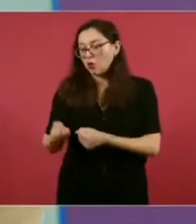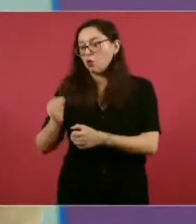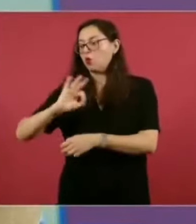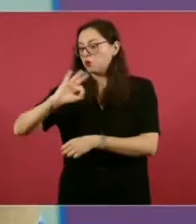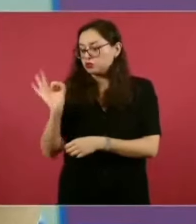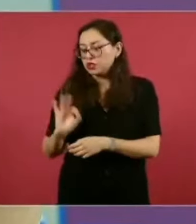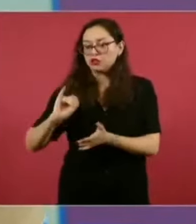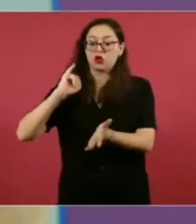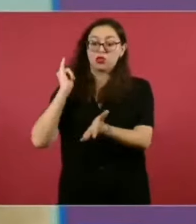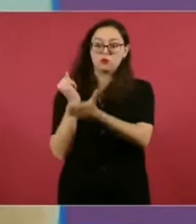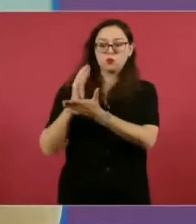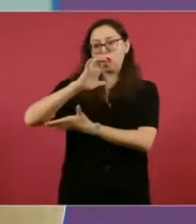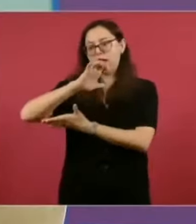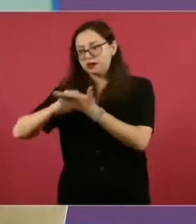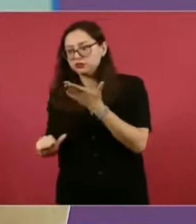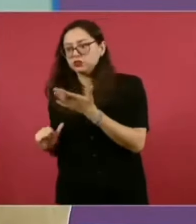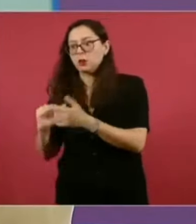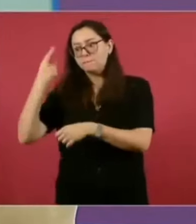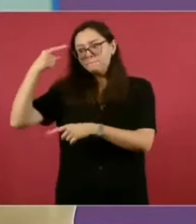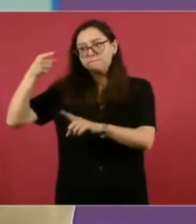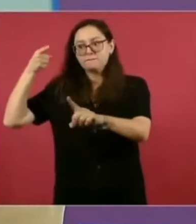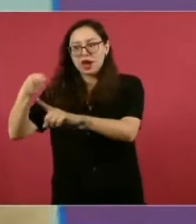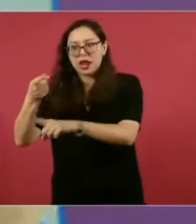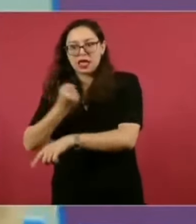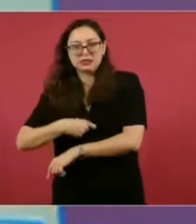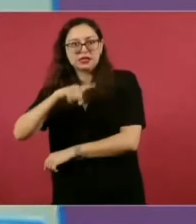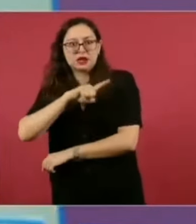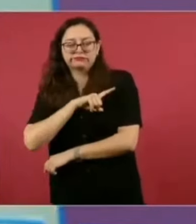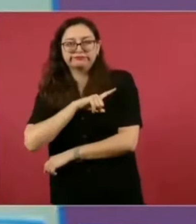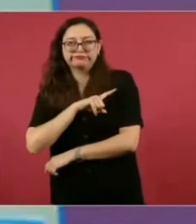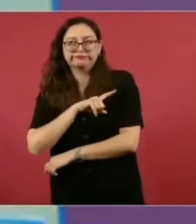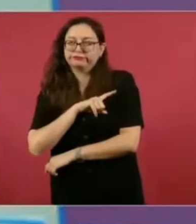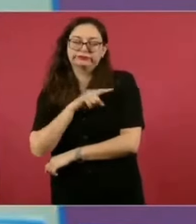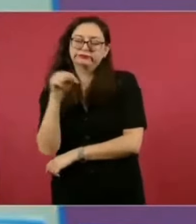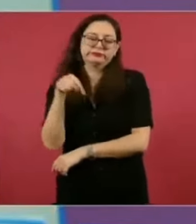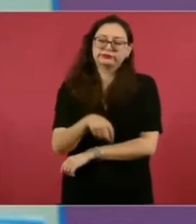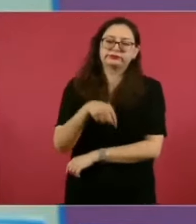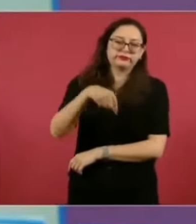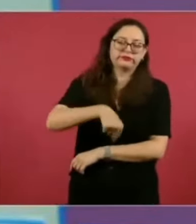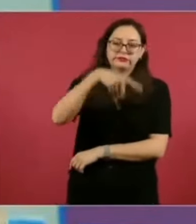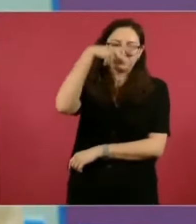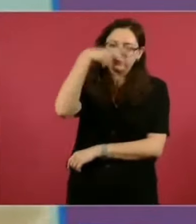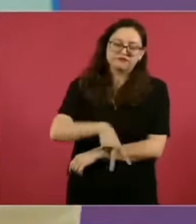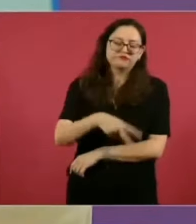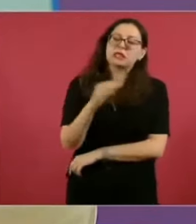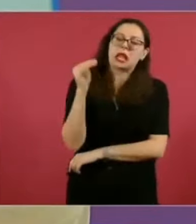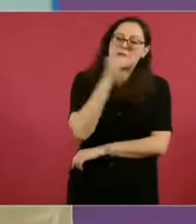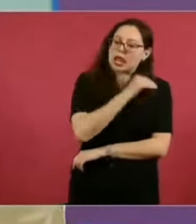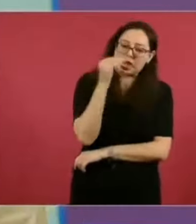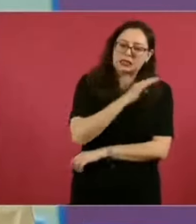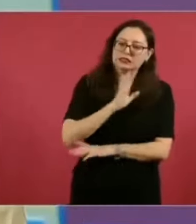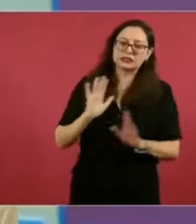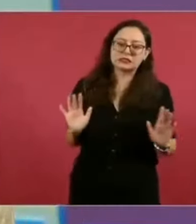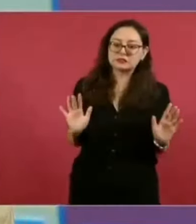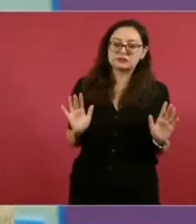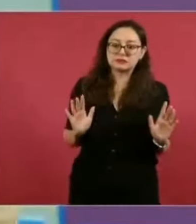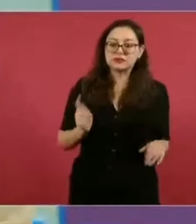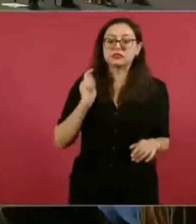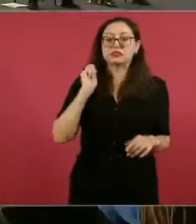impuestos especiales para la atención de la salud. El IMSS Bienestar es gratuito, es decir, una persona que se atiende ahí para recibir